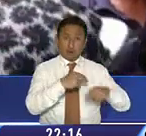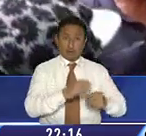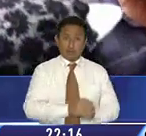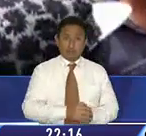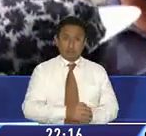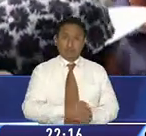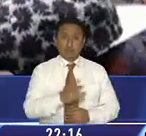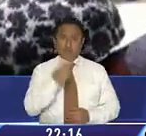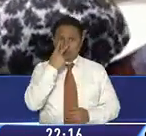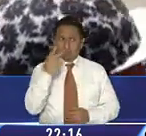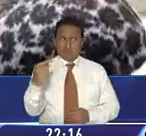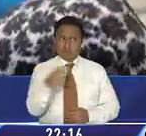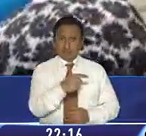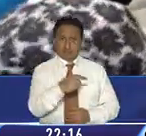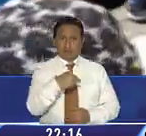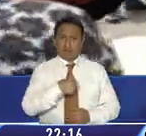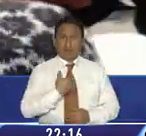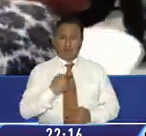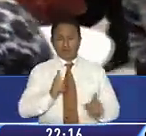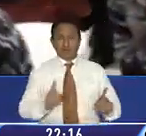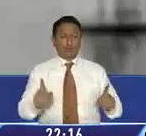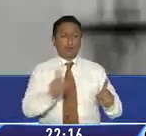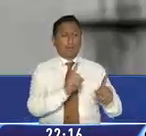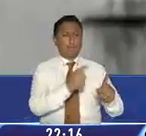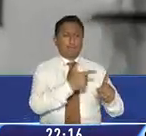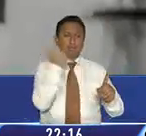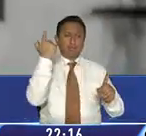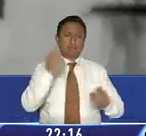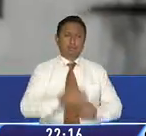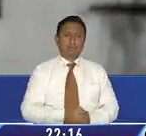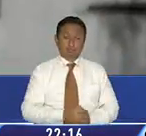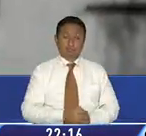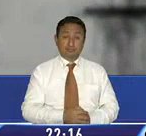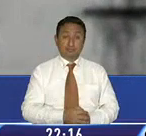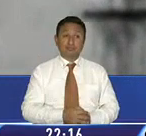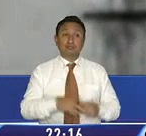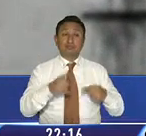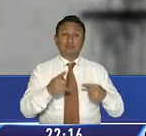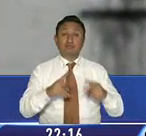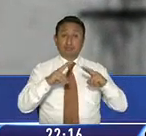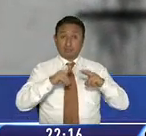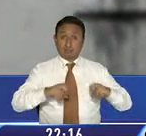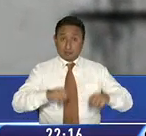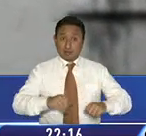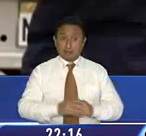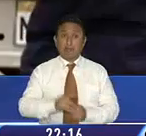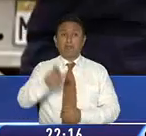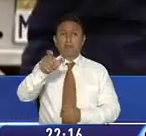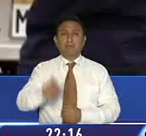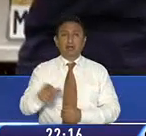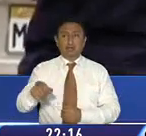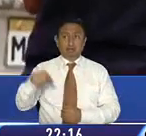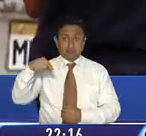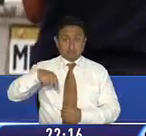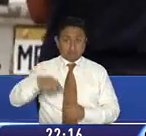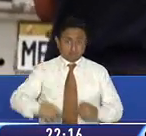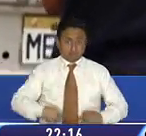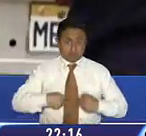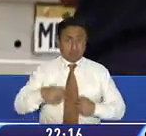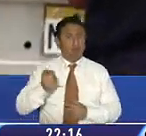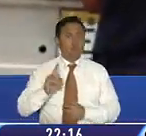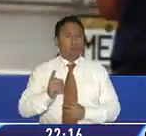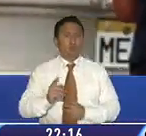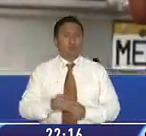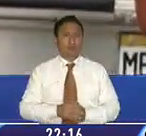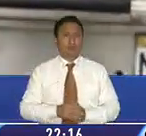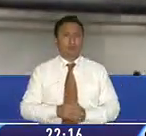la identificaron, se acercaron y le dispararon. Según las primeras investigaciones, los sospechosos no son habitantes del cantón.